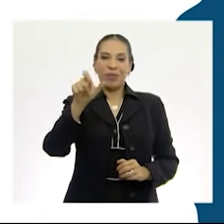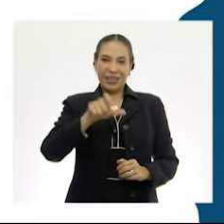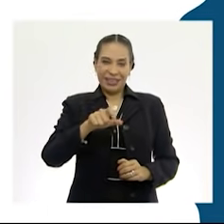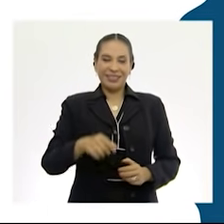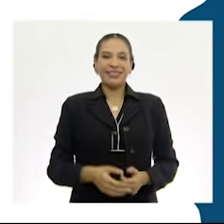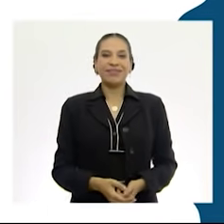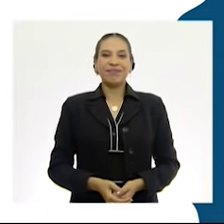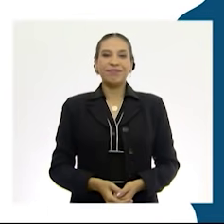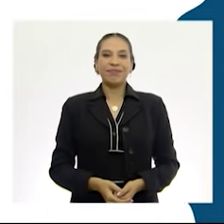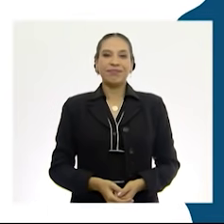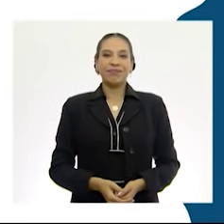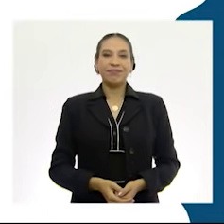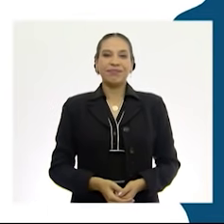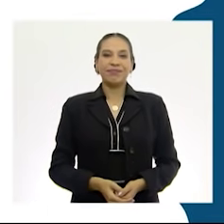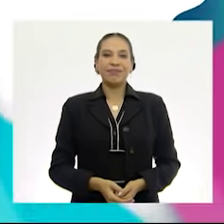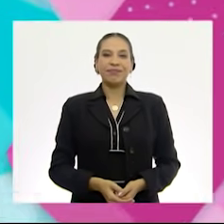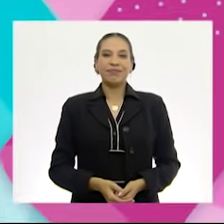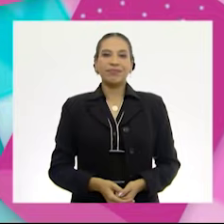aprendeencasa.cep.gov.mx.